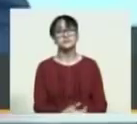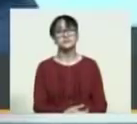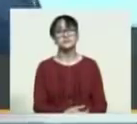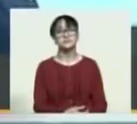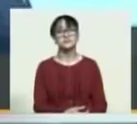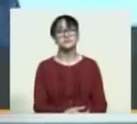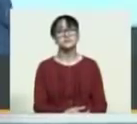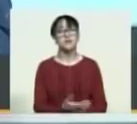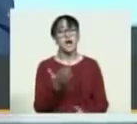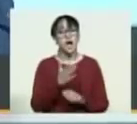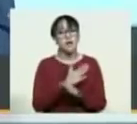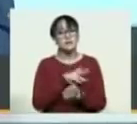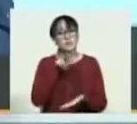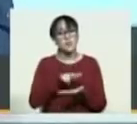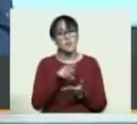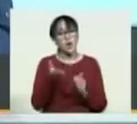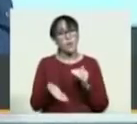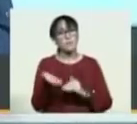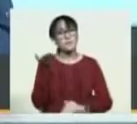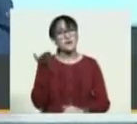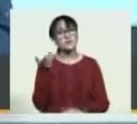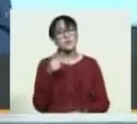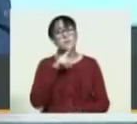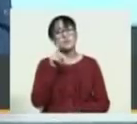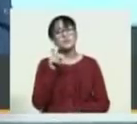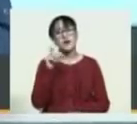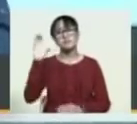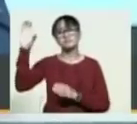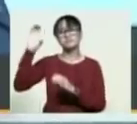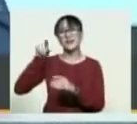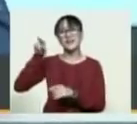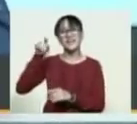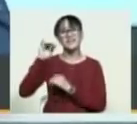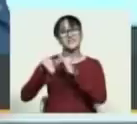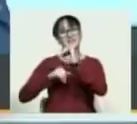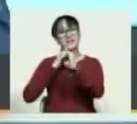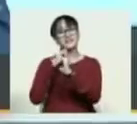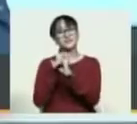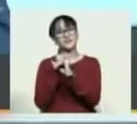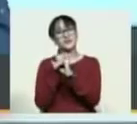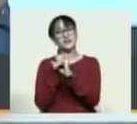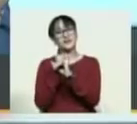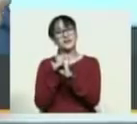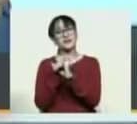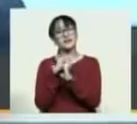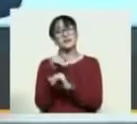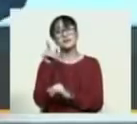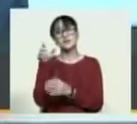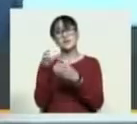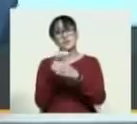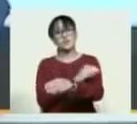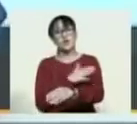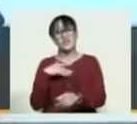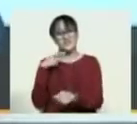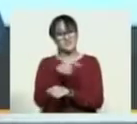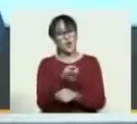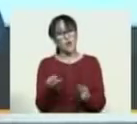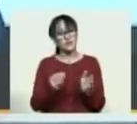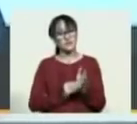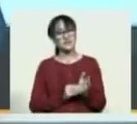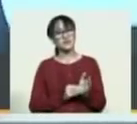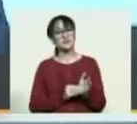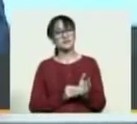Antes de que se aprobara un aumento, le preguntaban al Fondo Monetario Internacional. Es lo que los candidatos de oposición quieren imponer al país otra